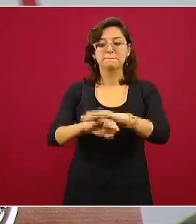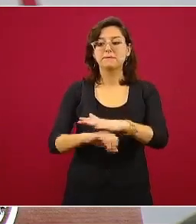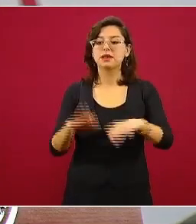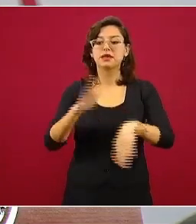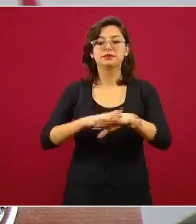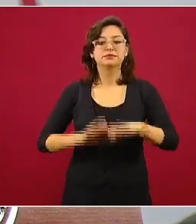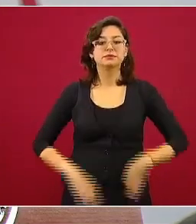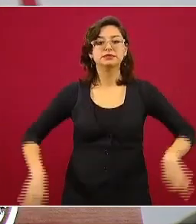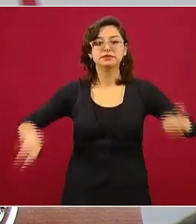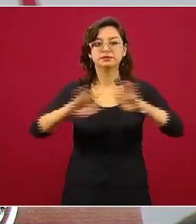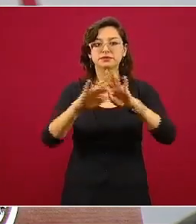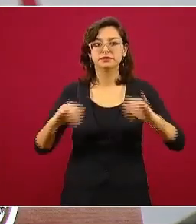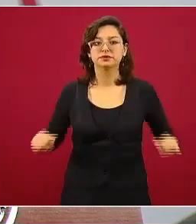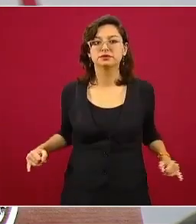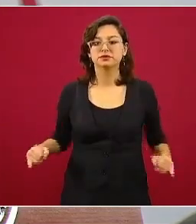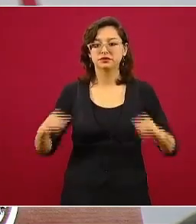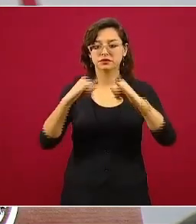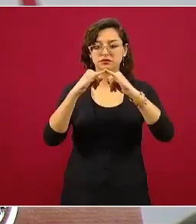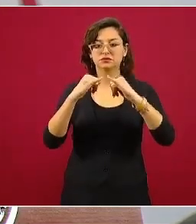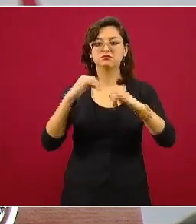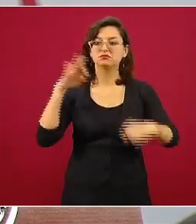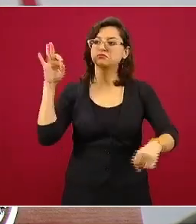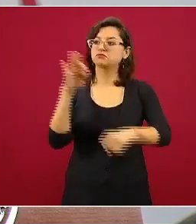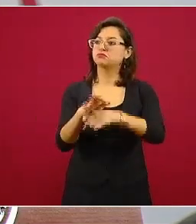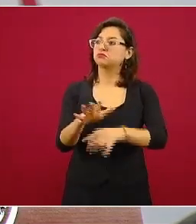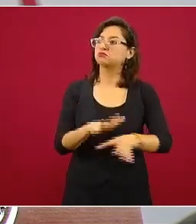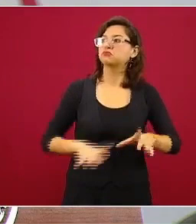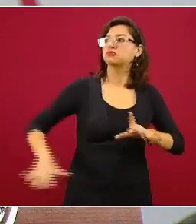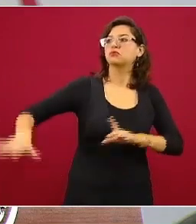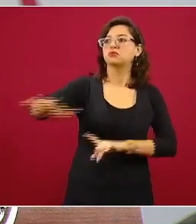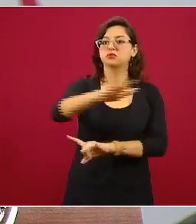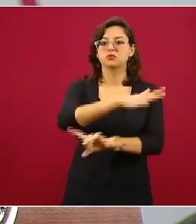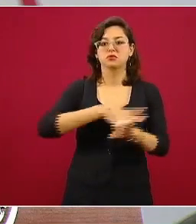institución de seguridad social.